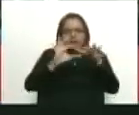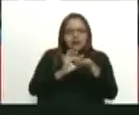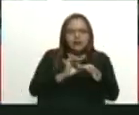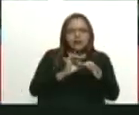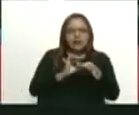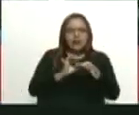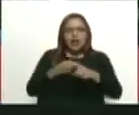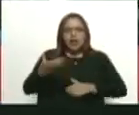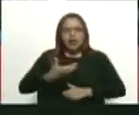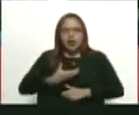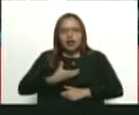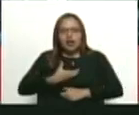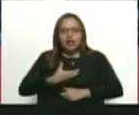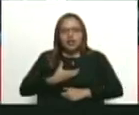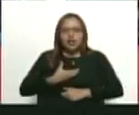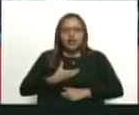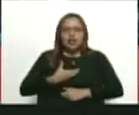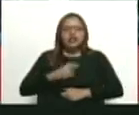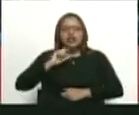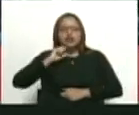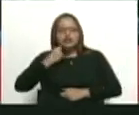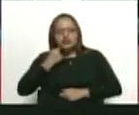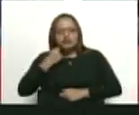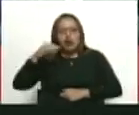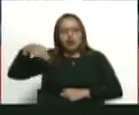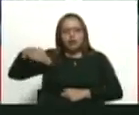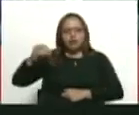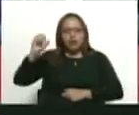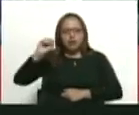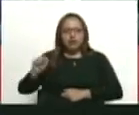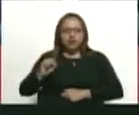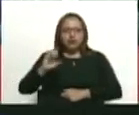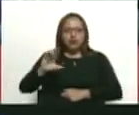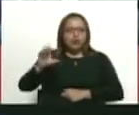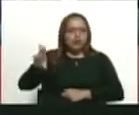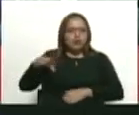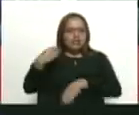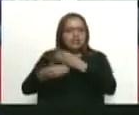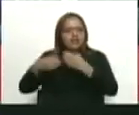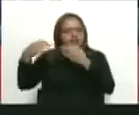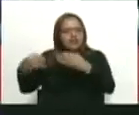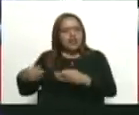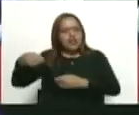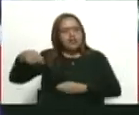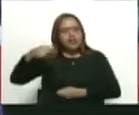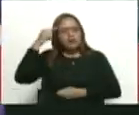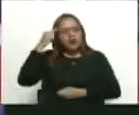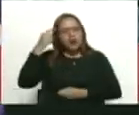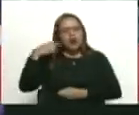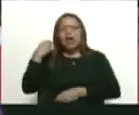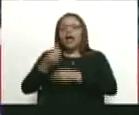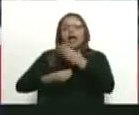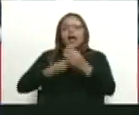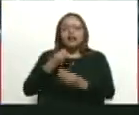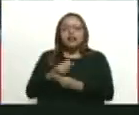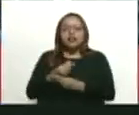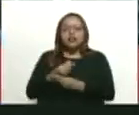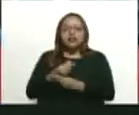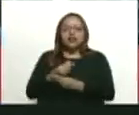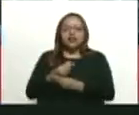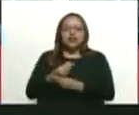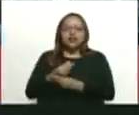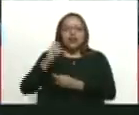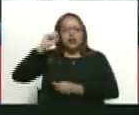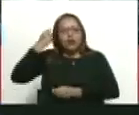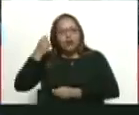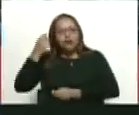con la alcaldía de Moscú, pues se hace realidad en el día de hoy. Hemos cumplido con el comandante